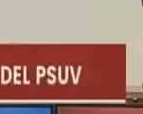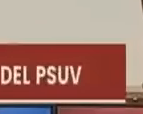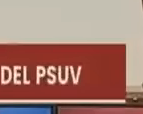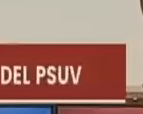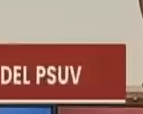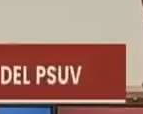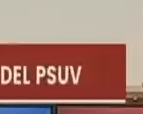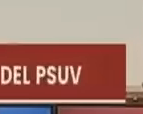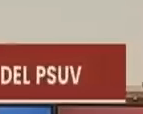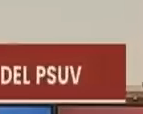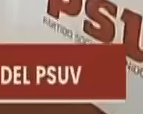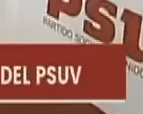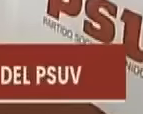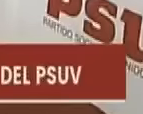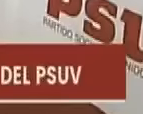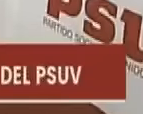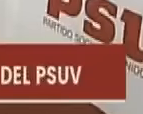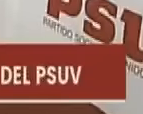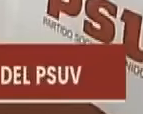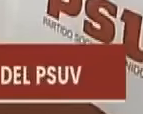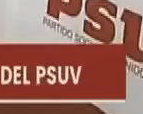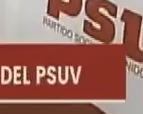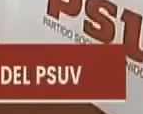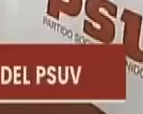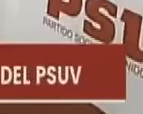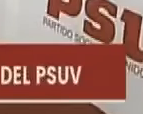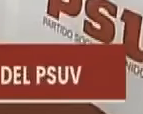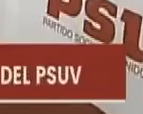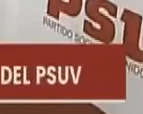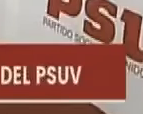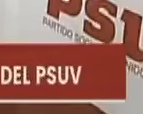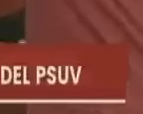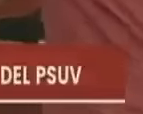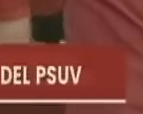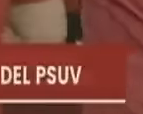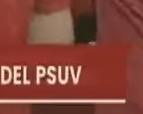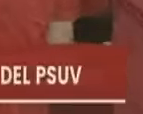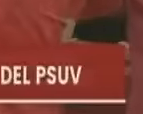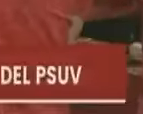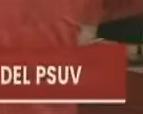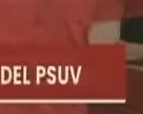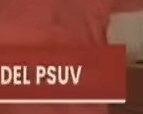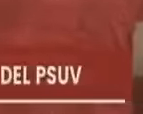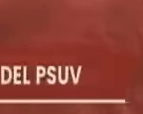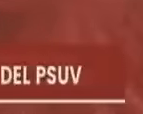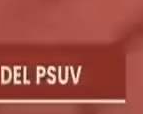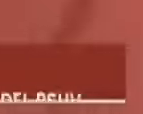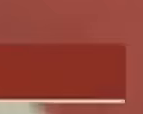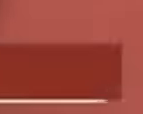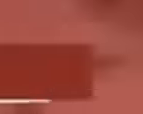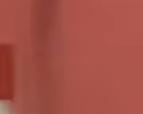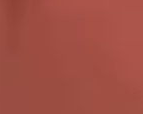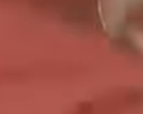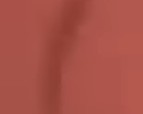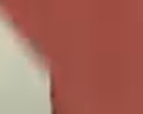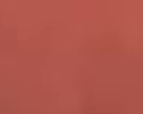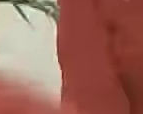y por ello se destacó que no se va a repetir ningún guión violento en el país. Es parte de la información y con ella retornamos a él.